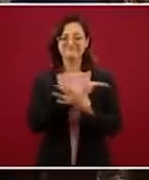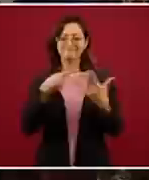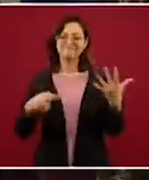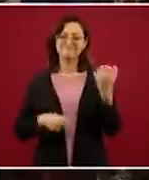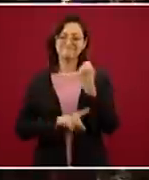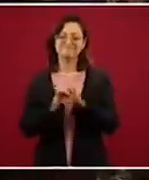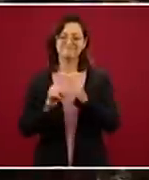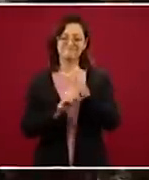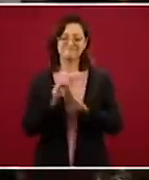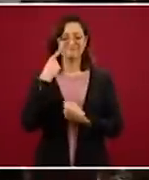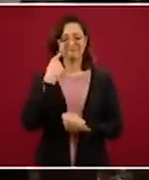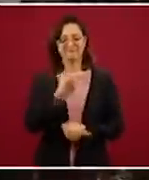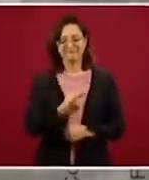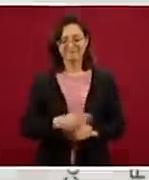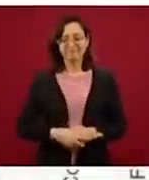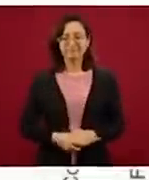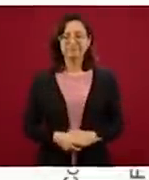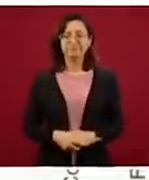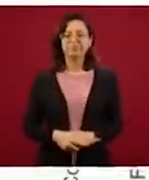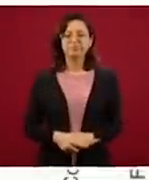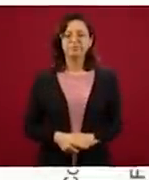estamos.